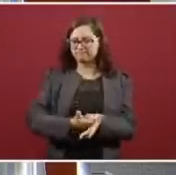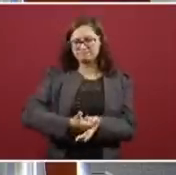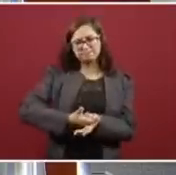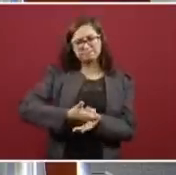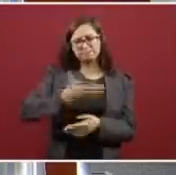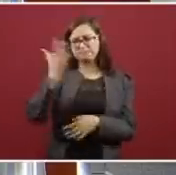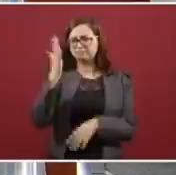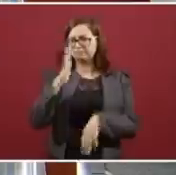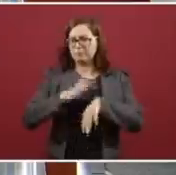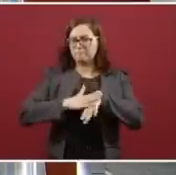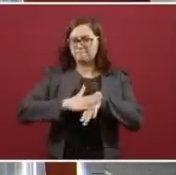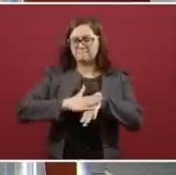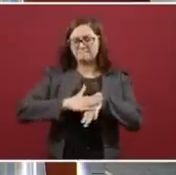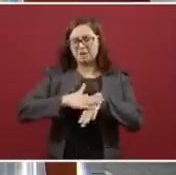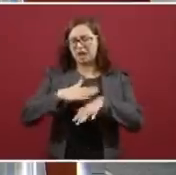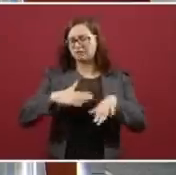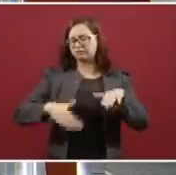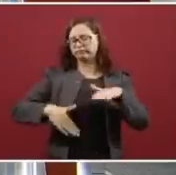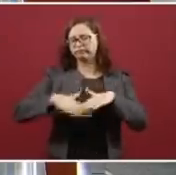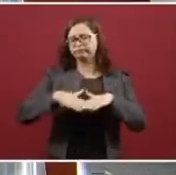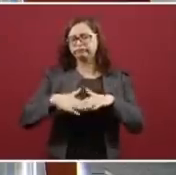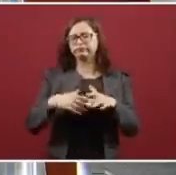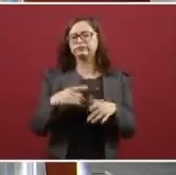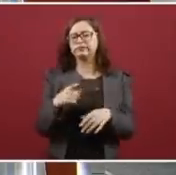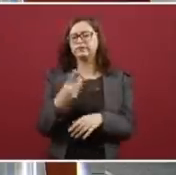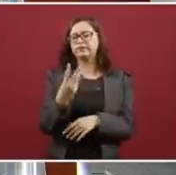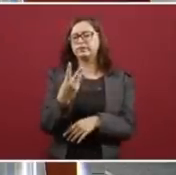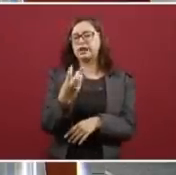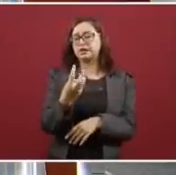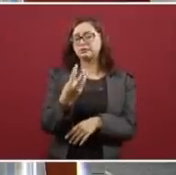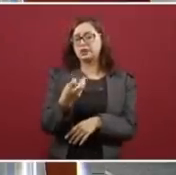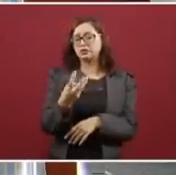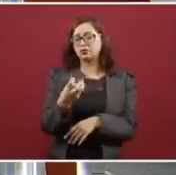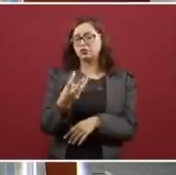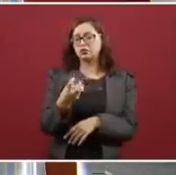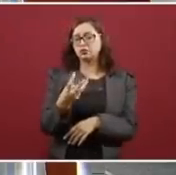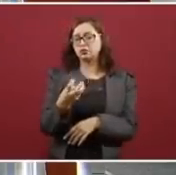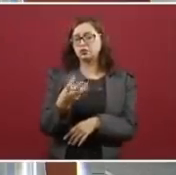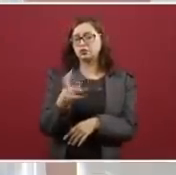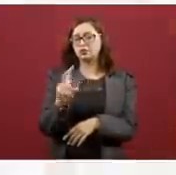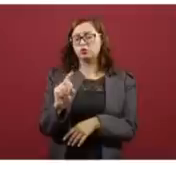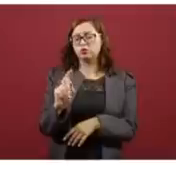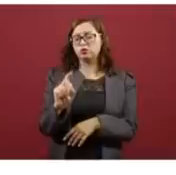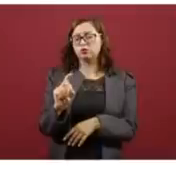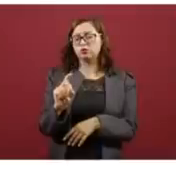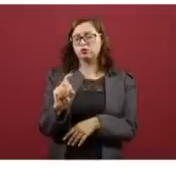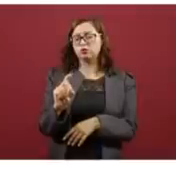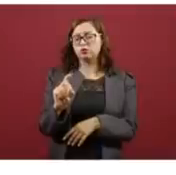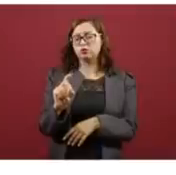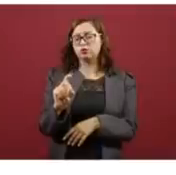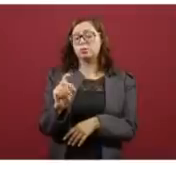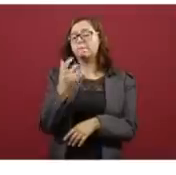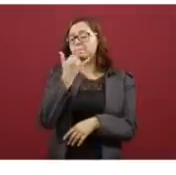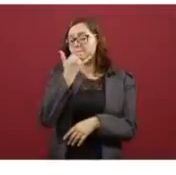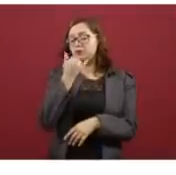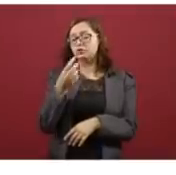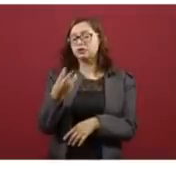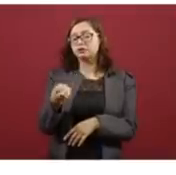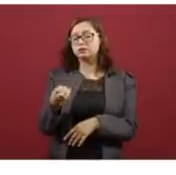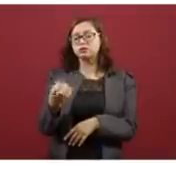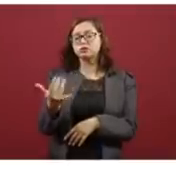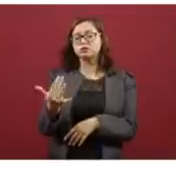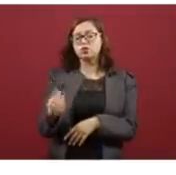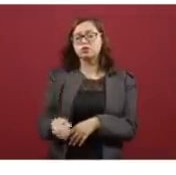tiene el margen más alto con tres pesos 38 53 centavos